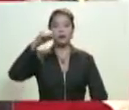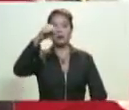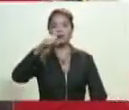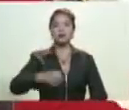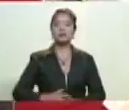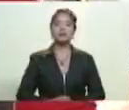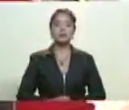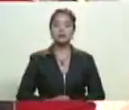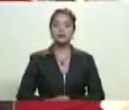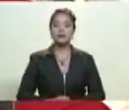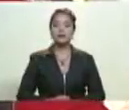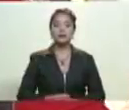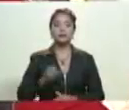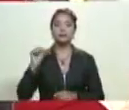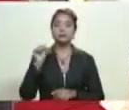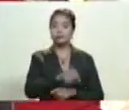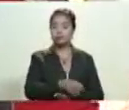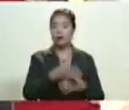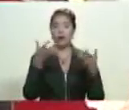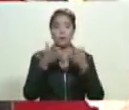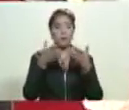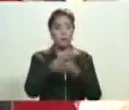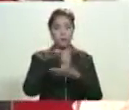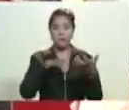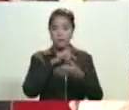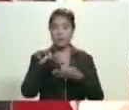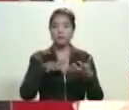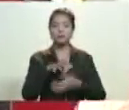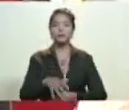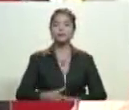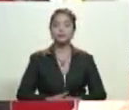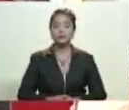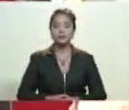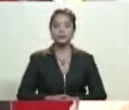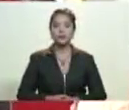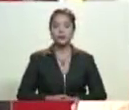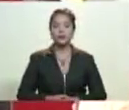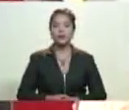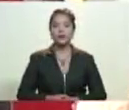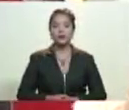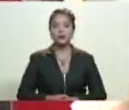a derrotar la guerra que se ha impuesto contra el pueblo de Venezuela.